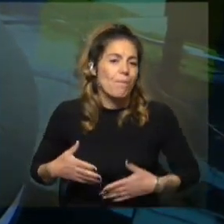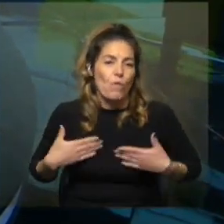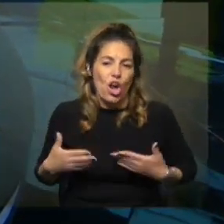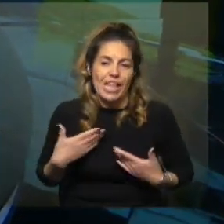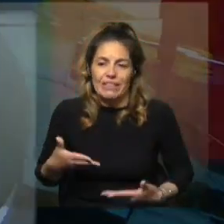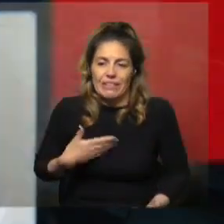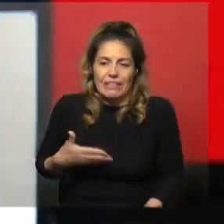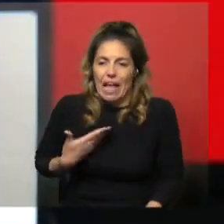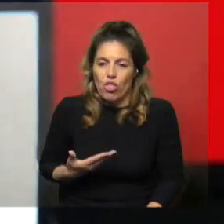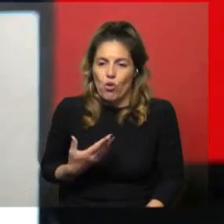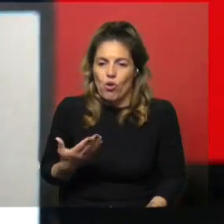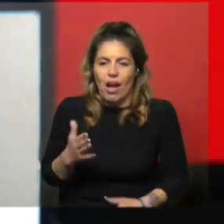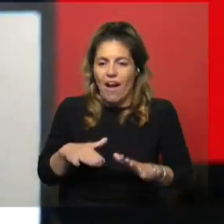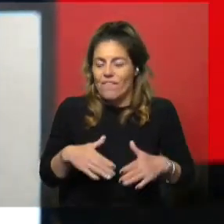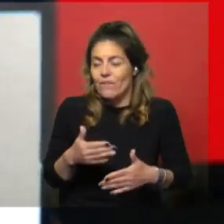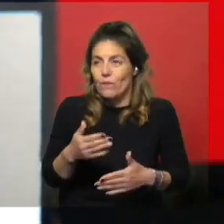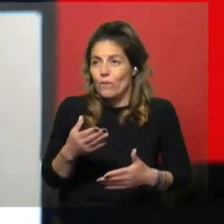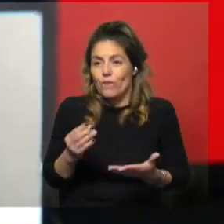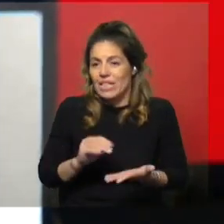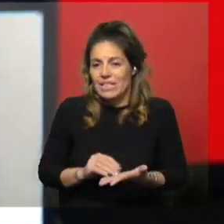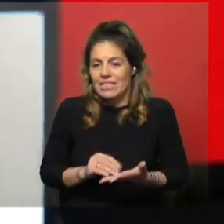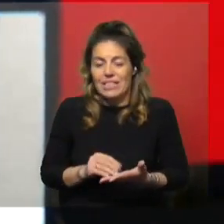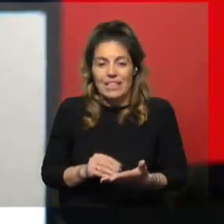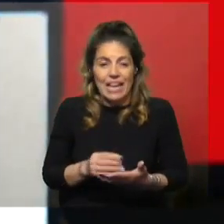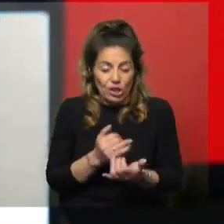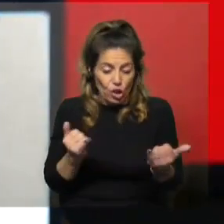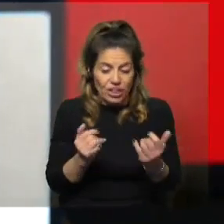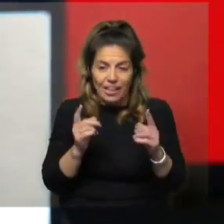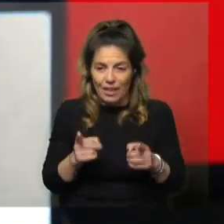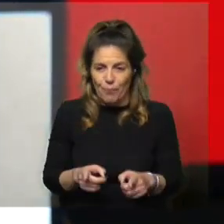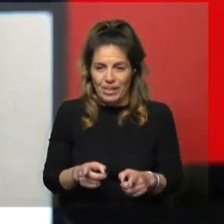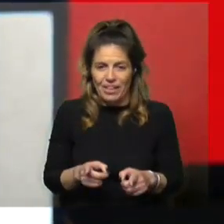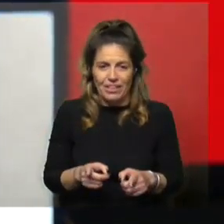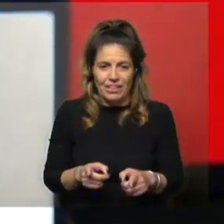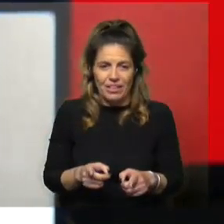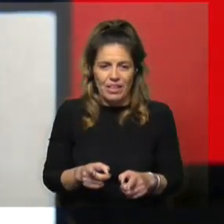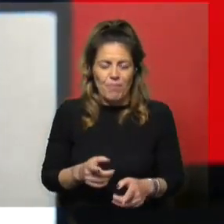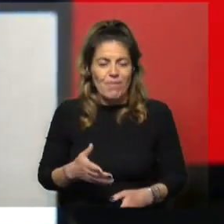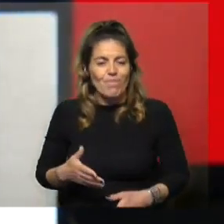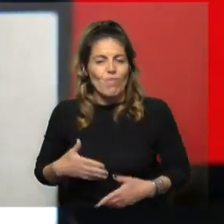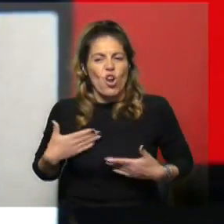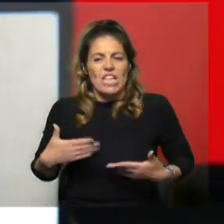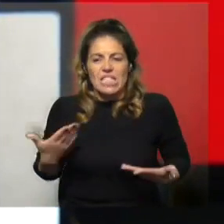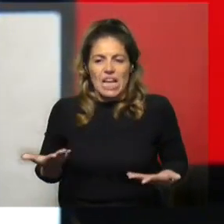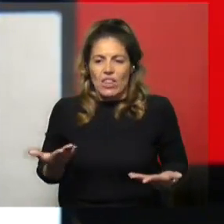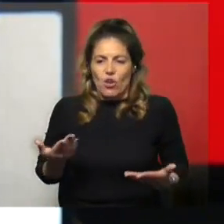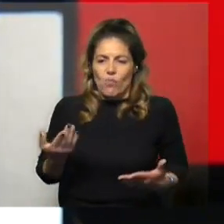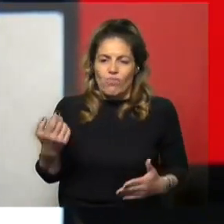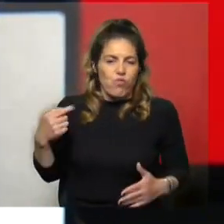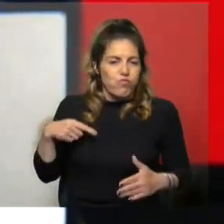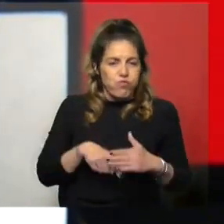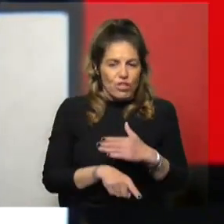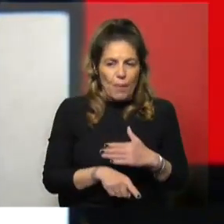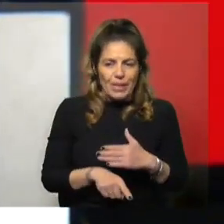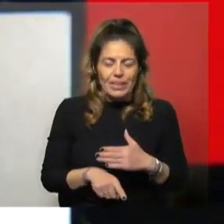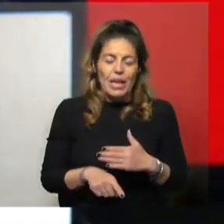y y este y recientemente estos días además me he indignado profundamente pero a